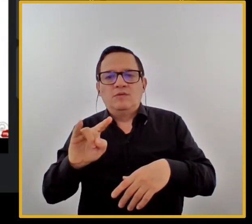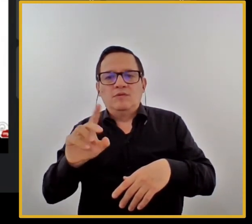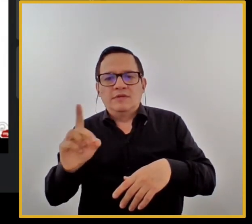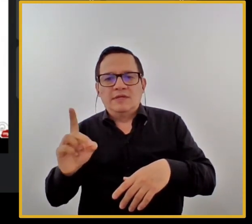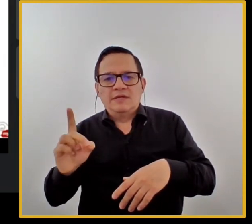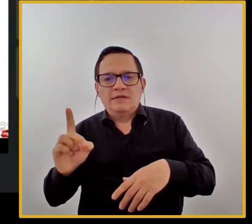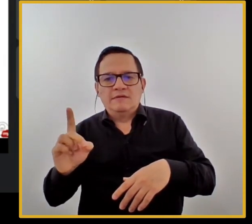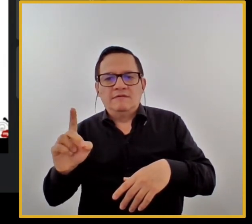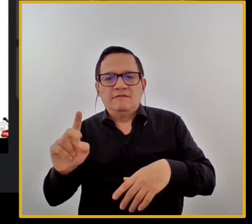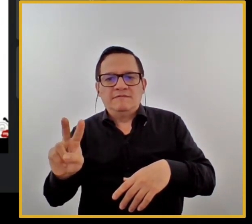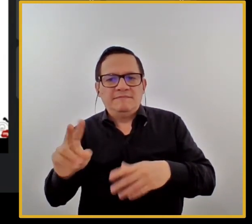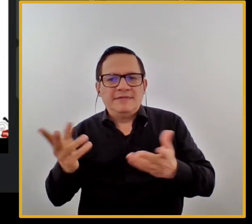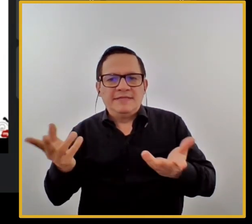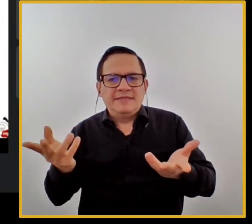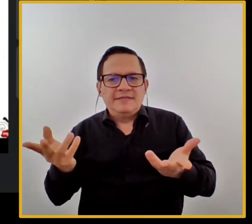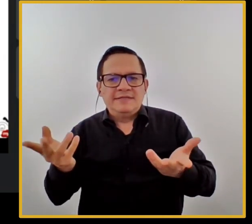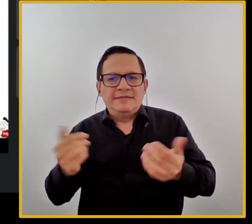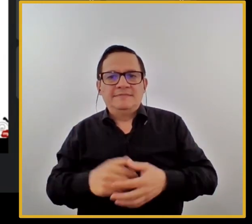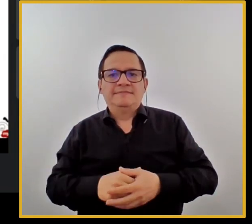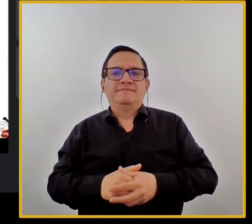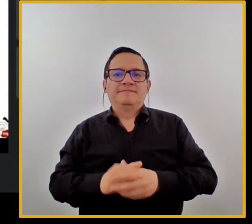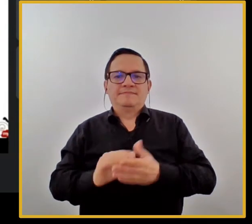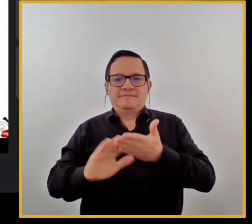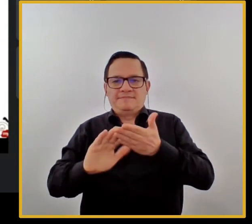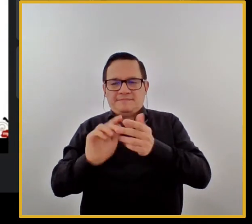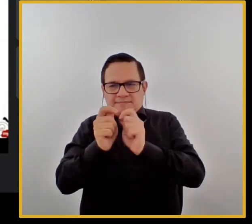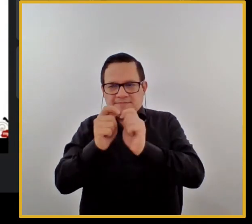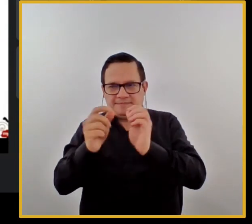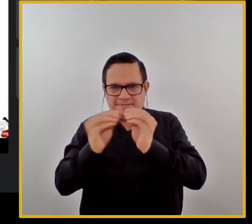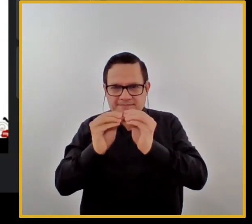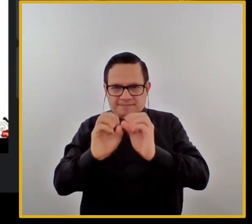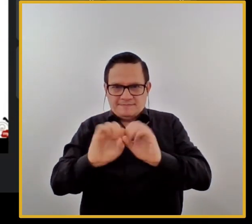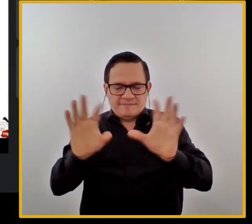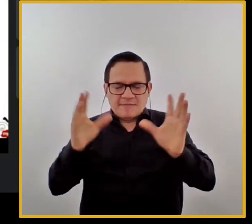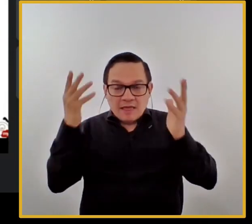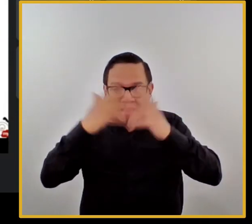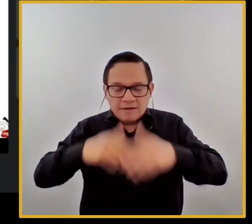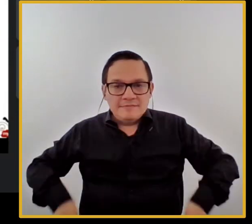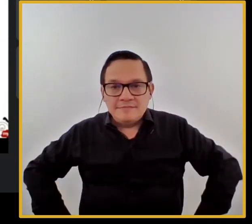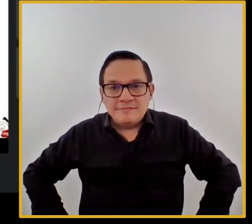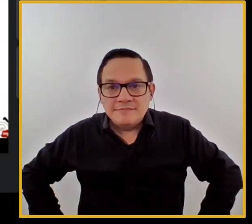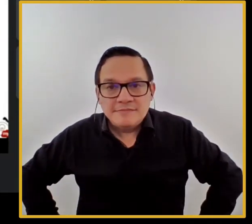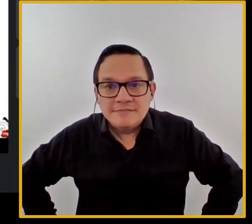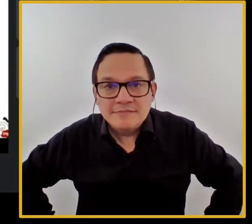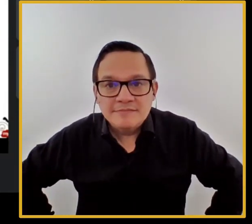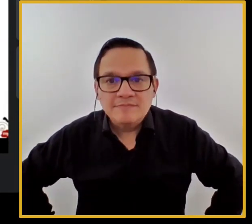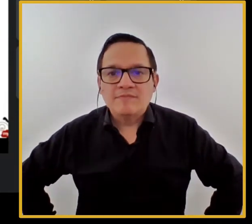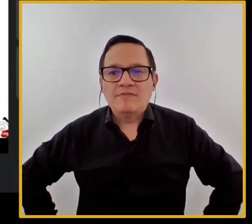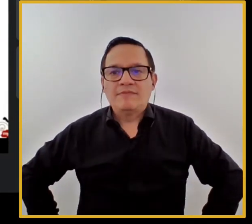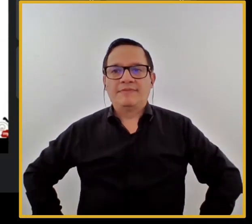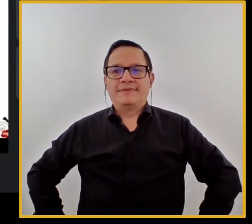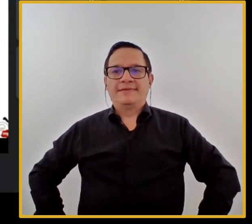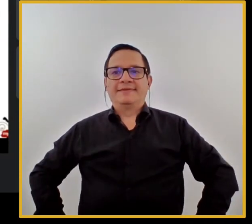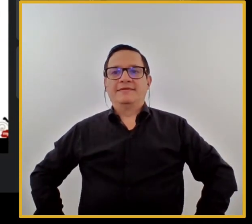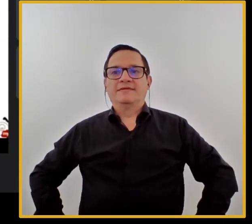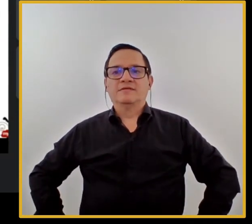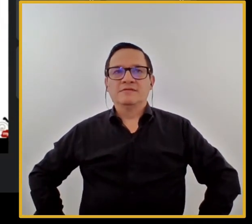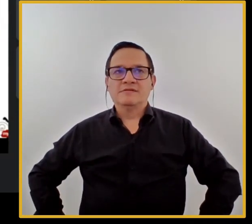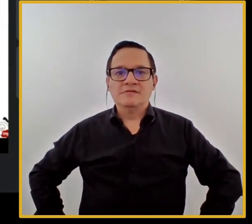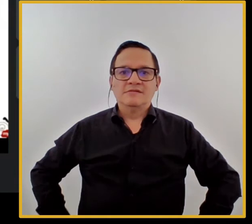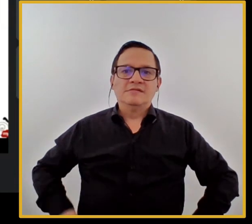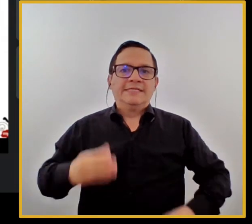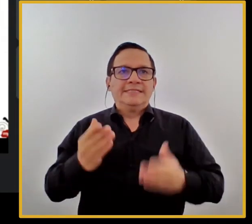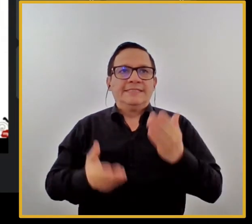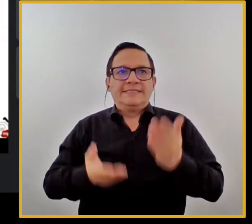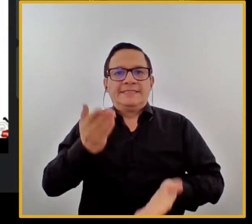estoy haciendo como, yo lo hago mejor, ¿sí? Sí, porque mira que te va a quedar, o sea, sí. Mira